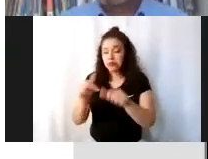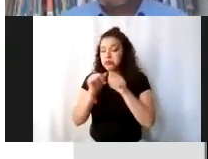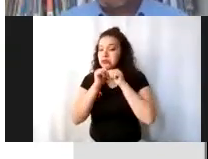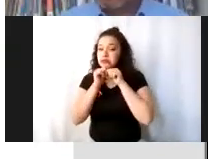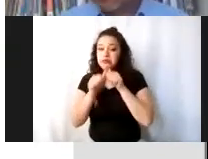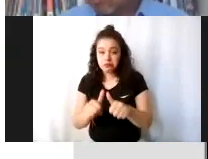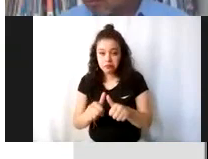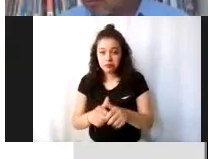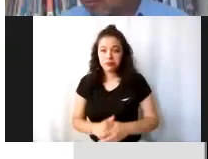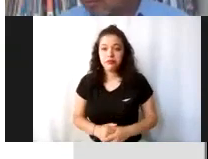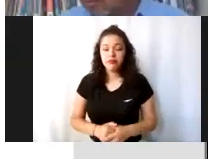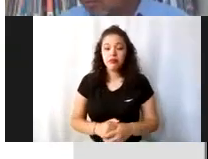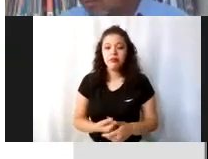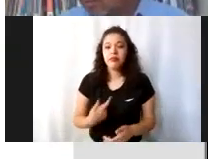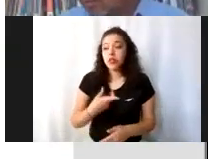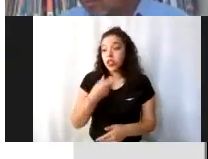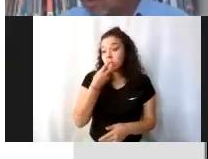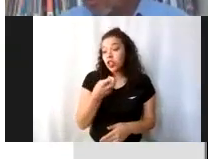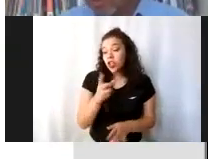que no.